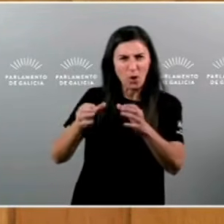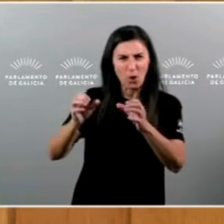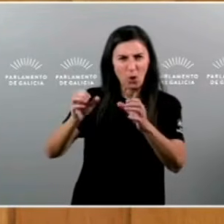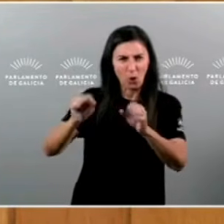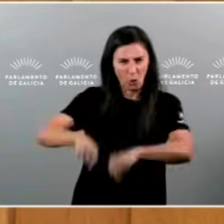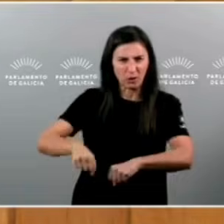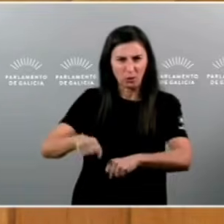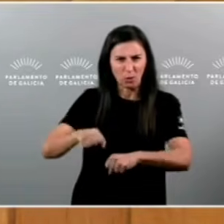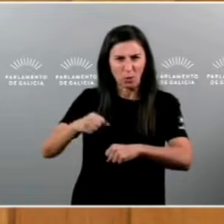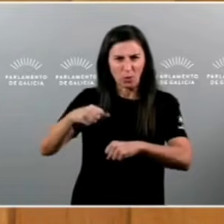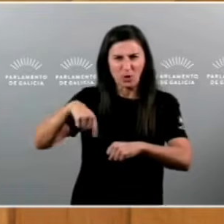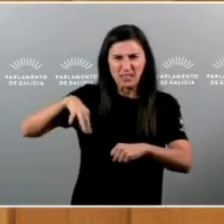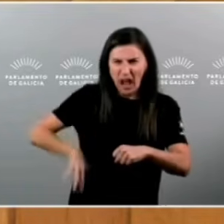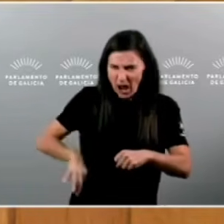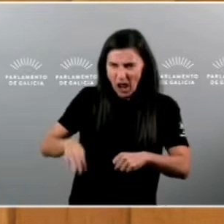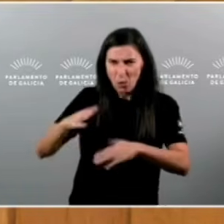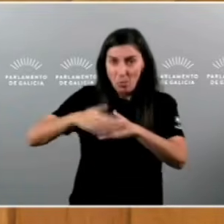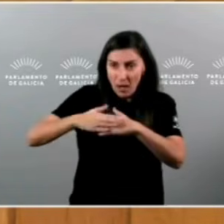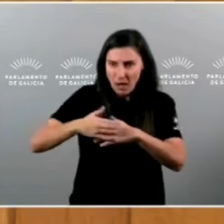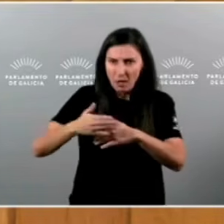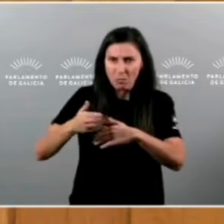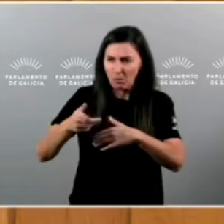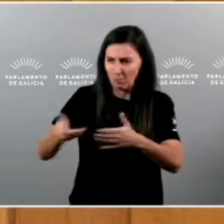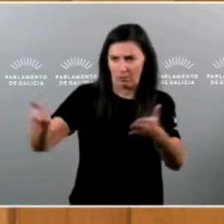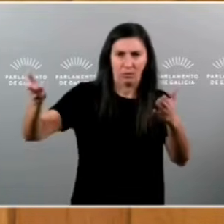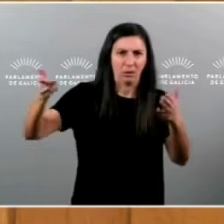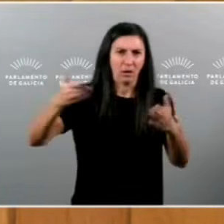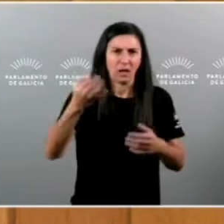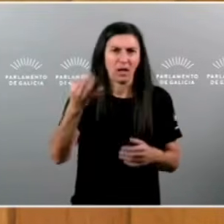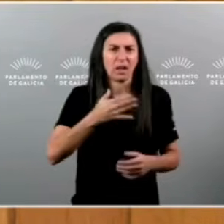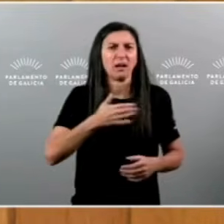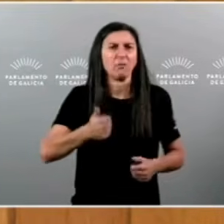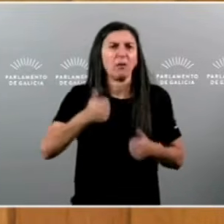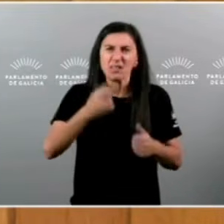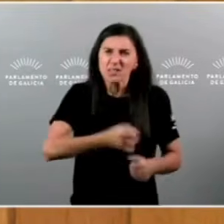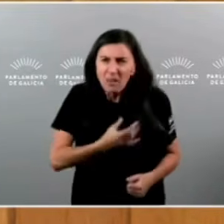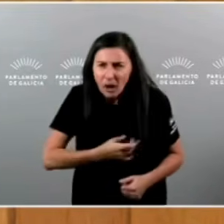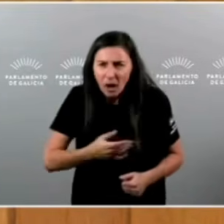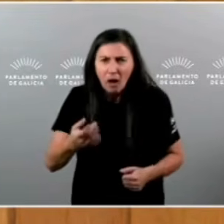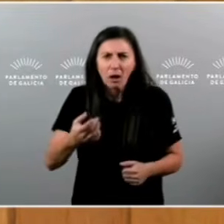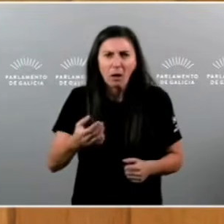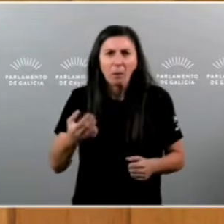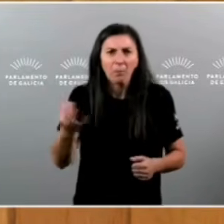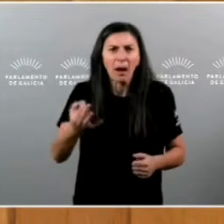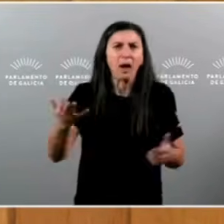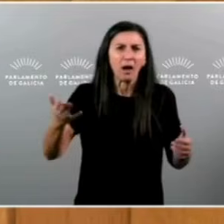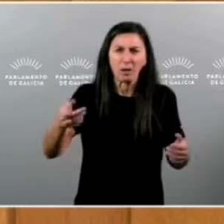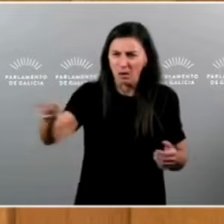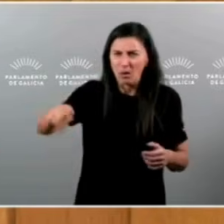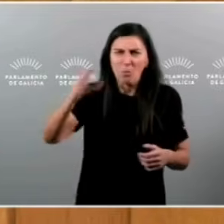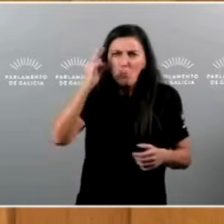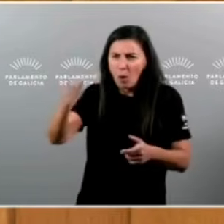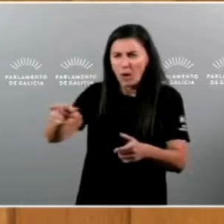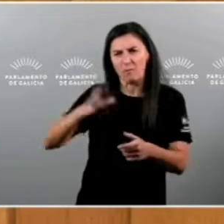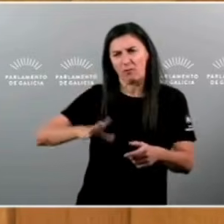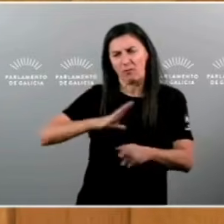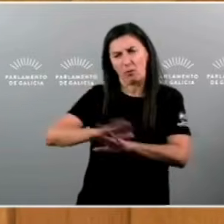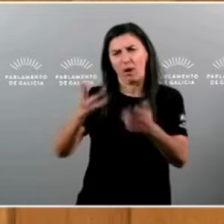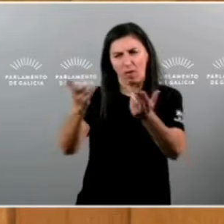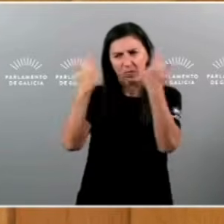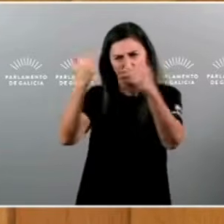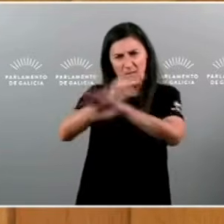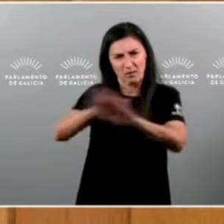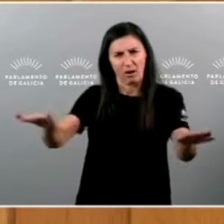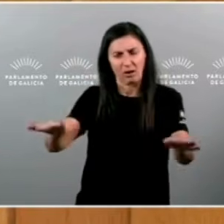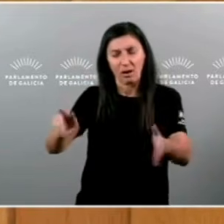e un salario mínimo. Que caixa de resistencia, ni que sindicato que lles propón o Partido Popular esas mulleres a que firmen o primeiro que lles poñan por